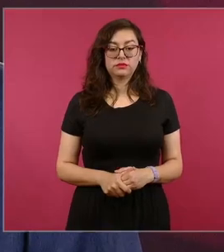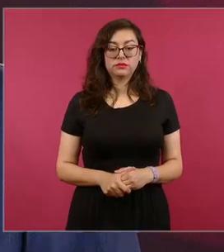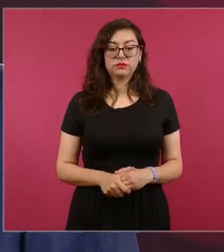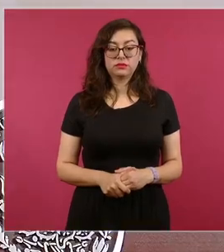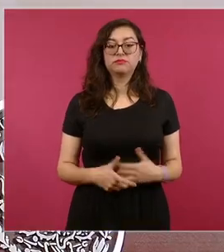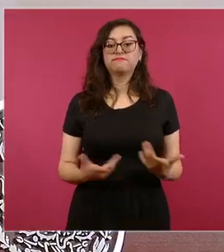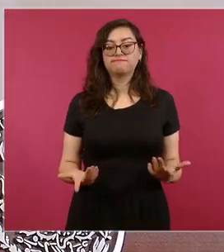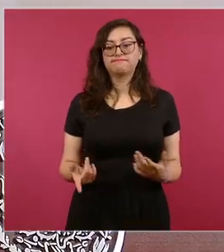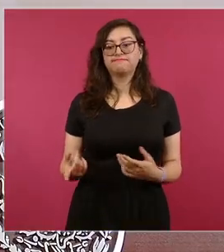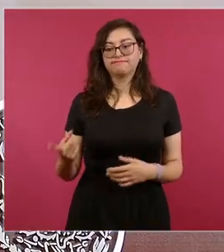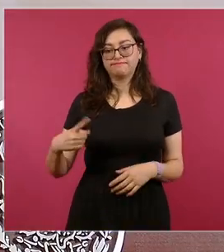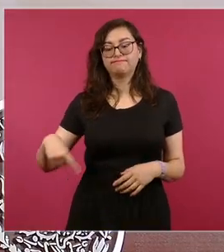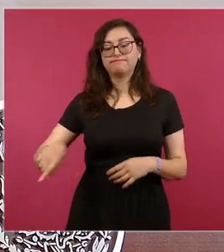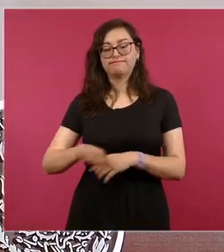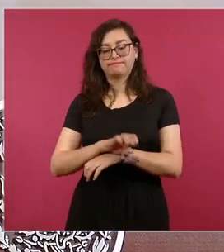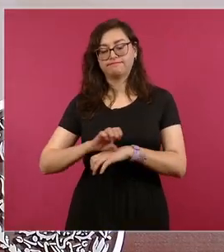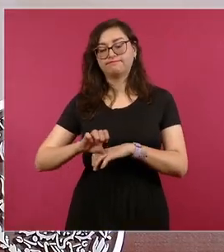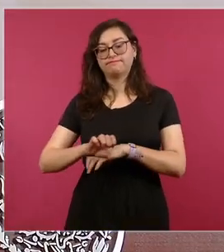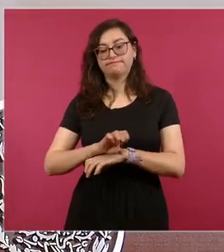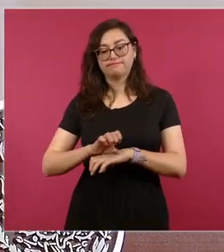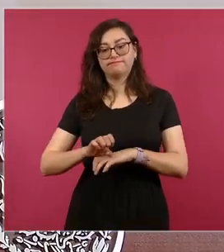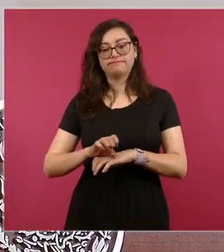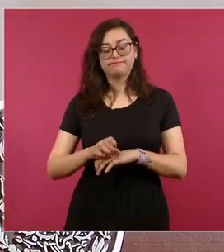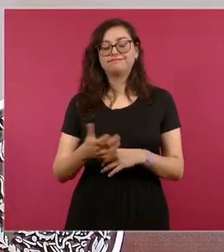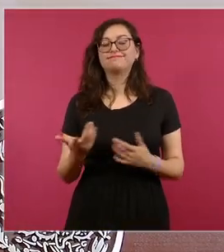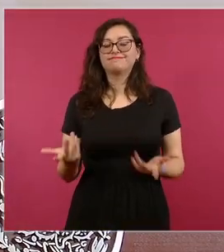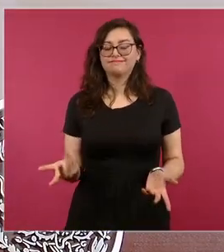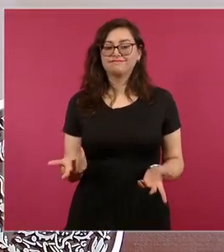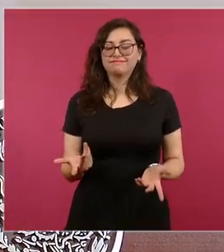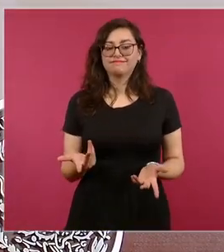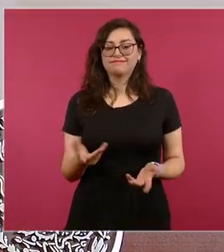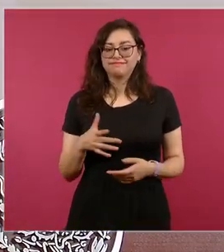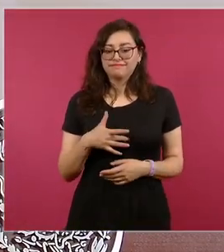hermanos ecuatorianos. Entonces, estamos